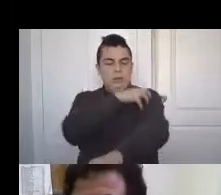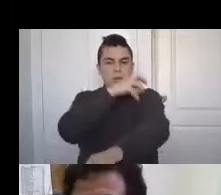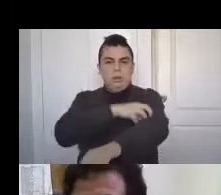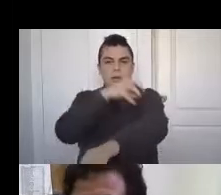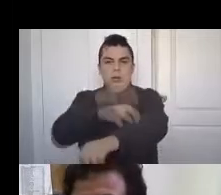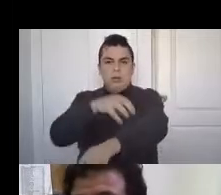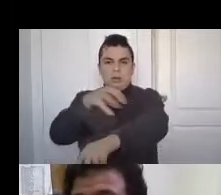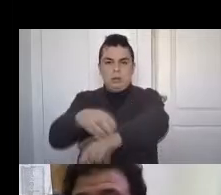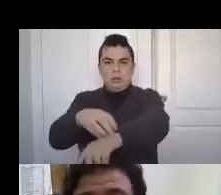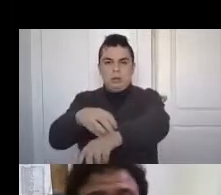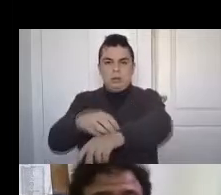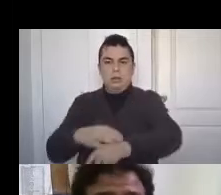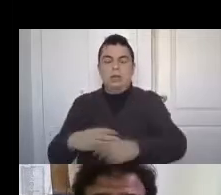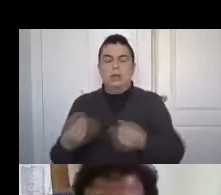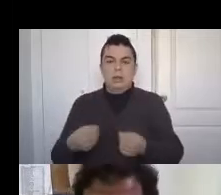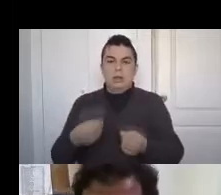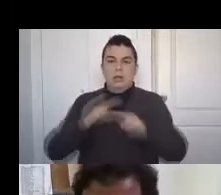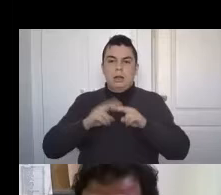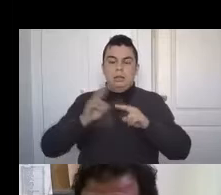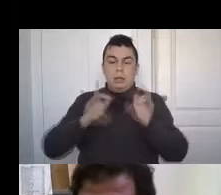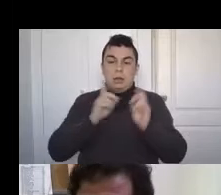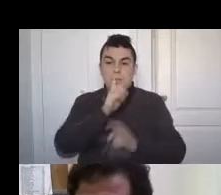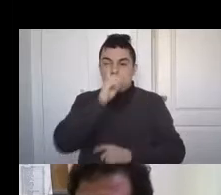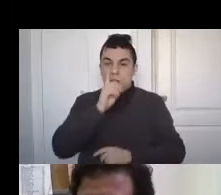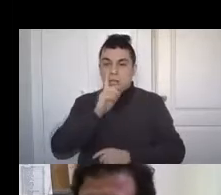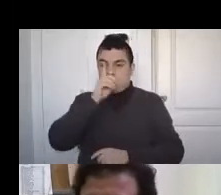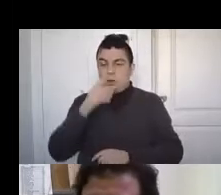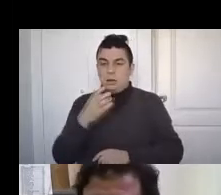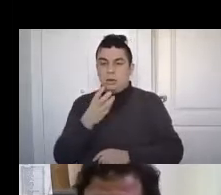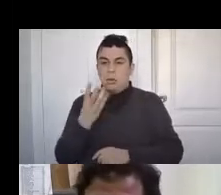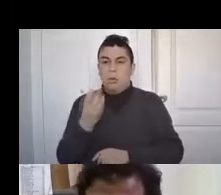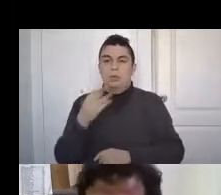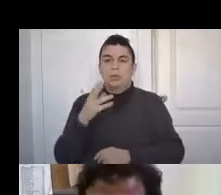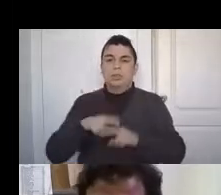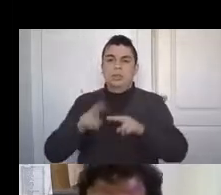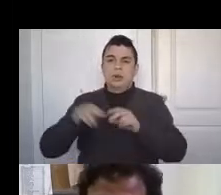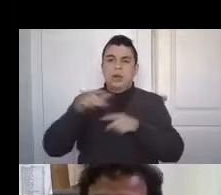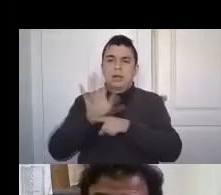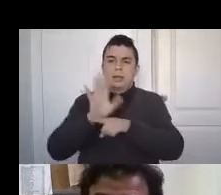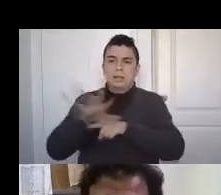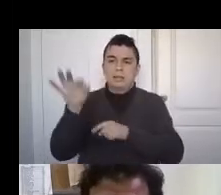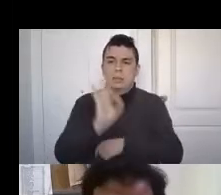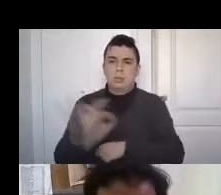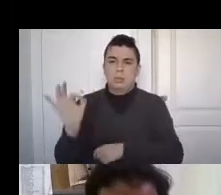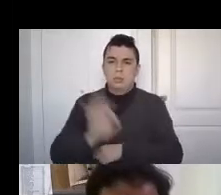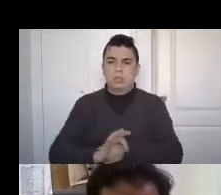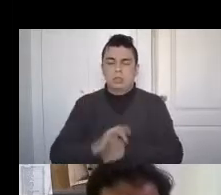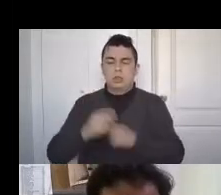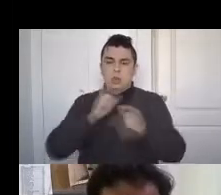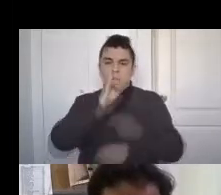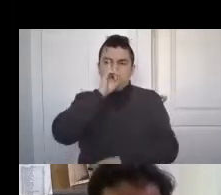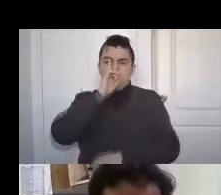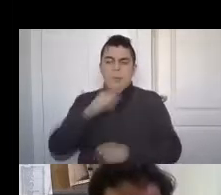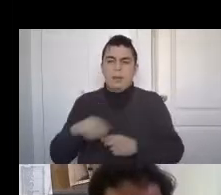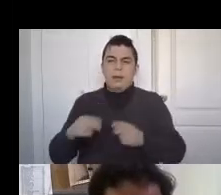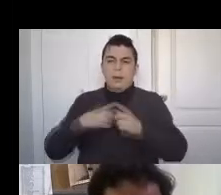estos exámenes, los cuales hicieron casi el 15% de todos los exámenes a nivel nacional.